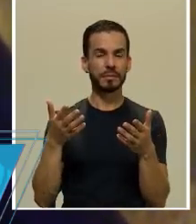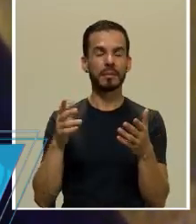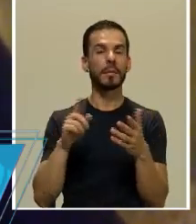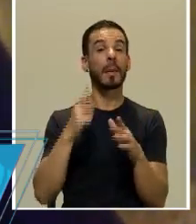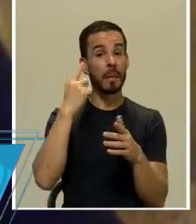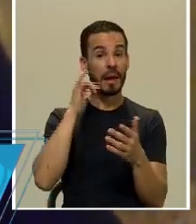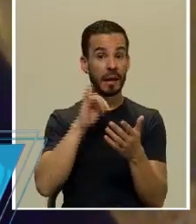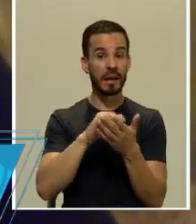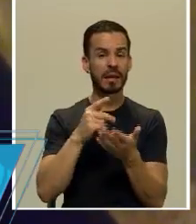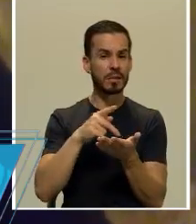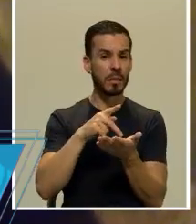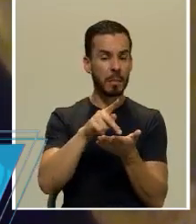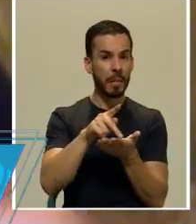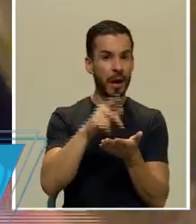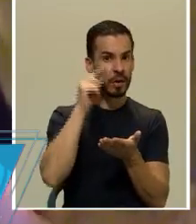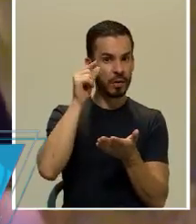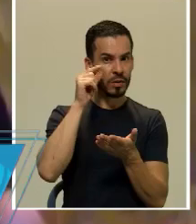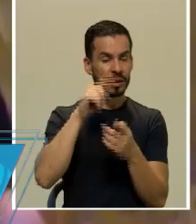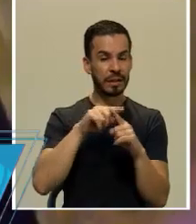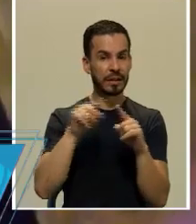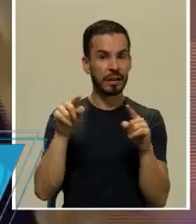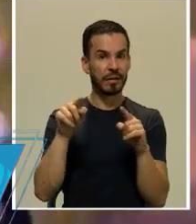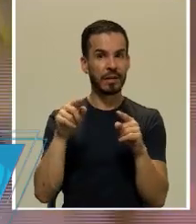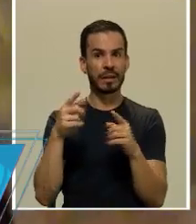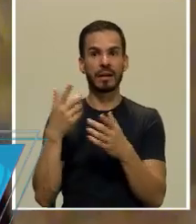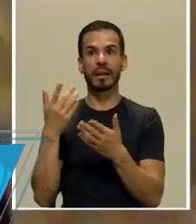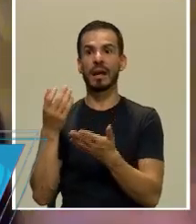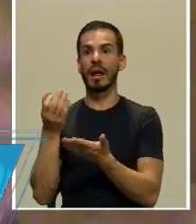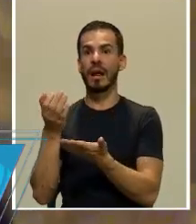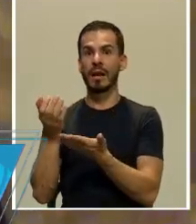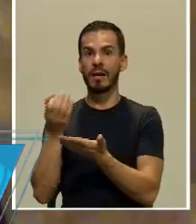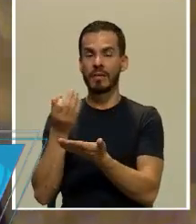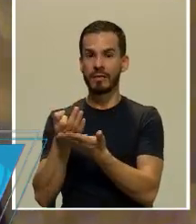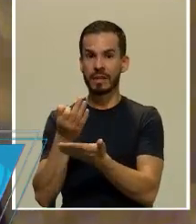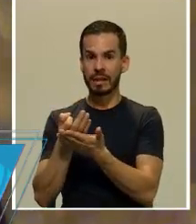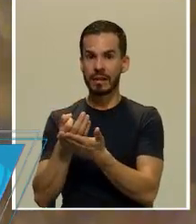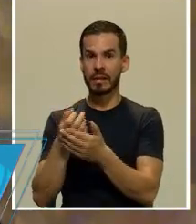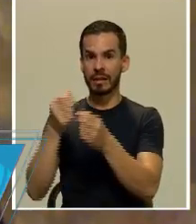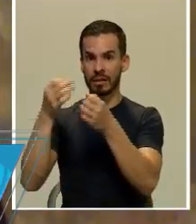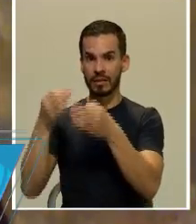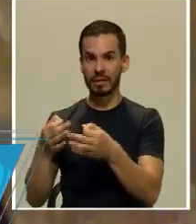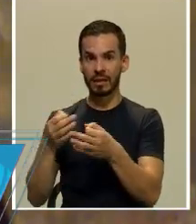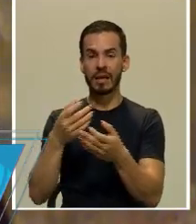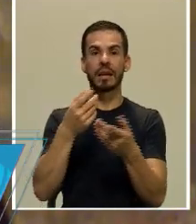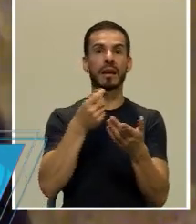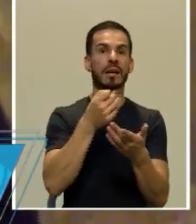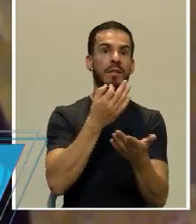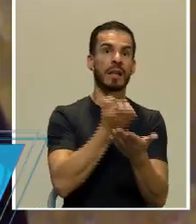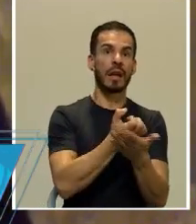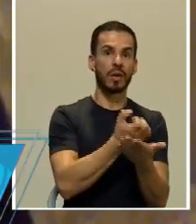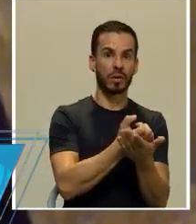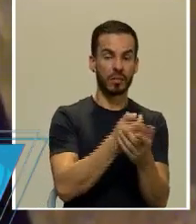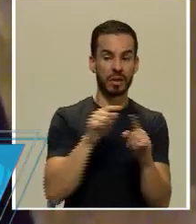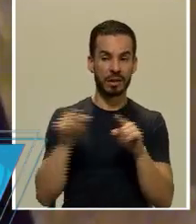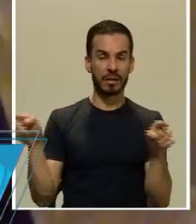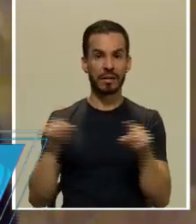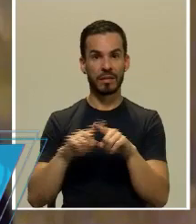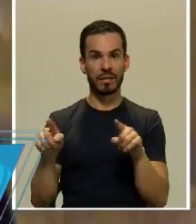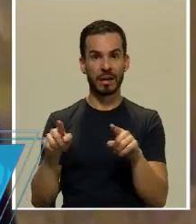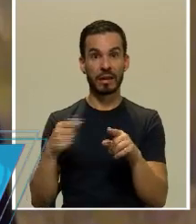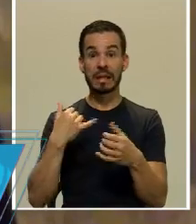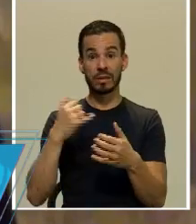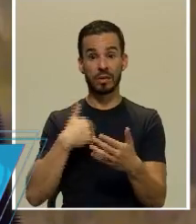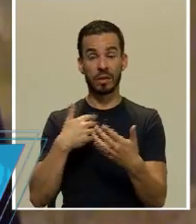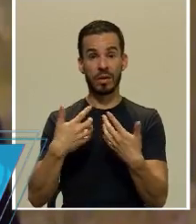bueno, para qué es un subsidio, pero también la diferencia entre rentabilidad financiera y rentabilidad económica. Si yo tengo una empresa, yo no puedo